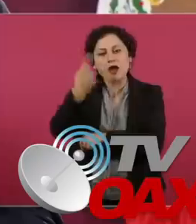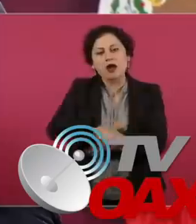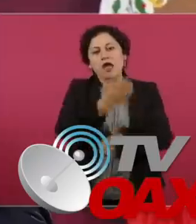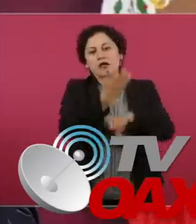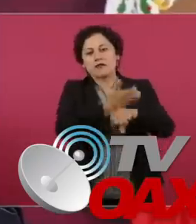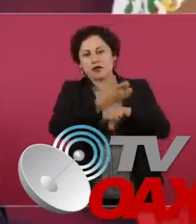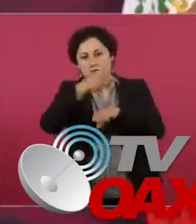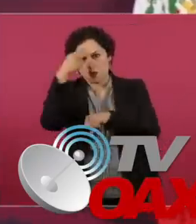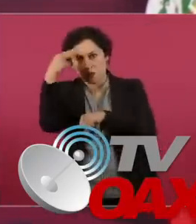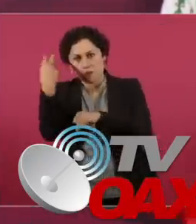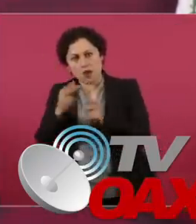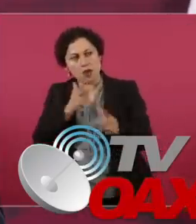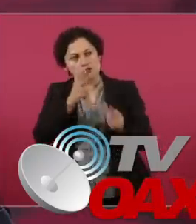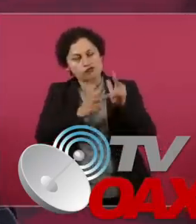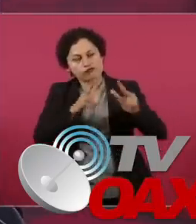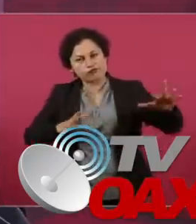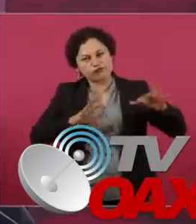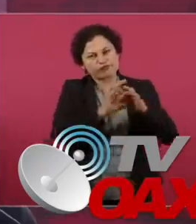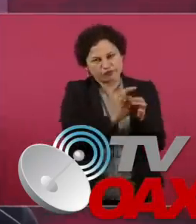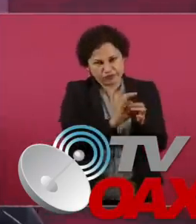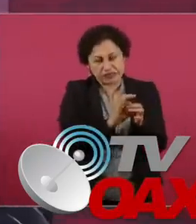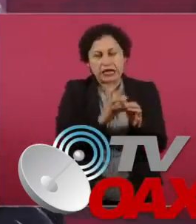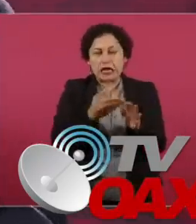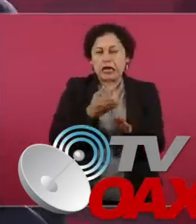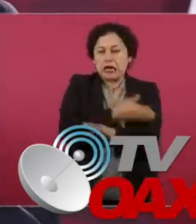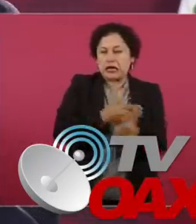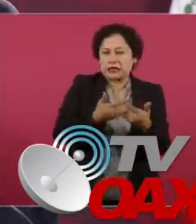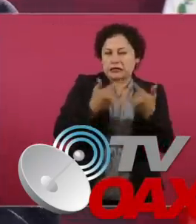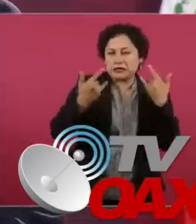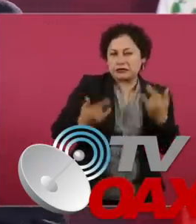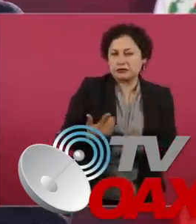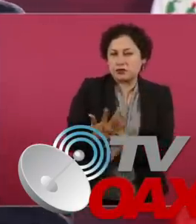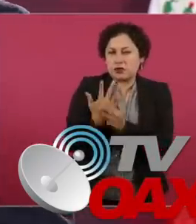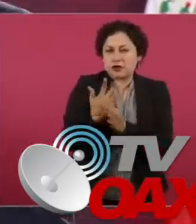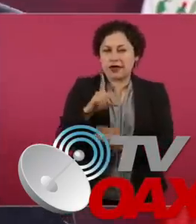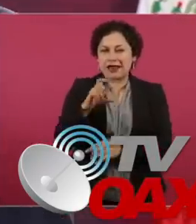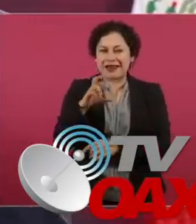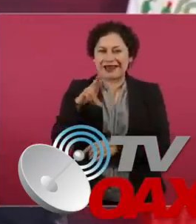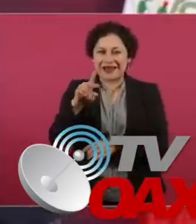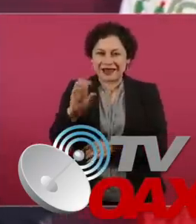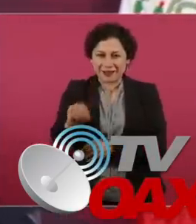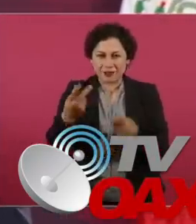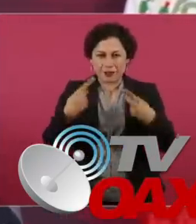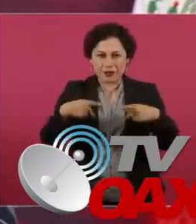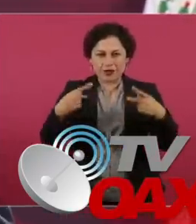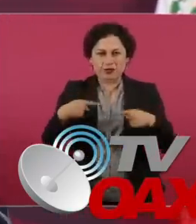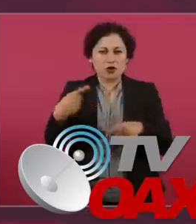se atribuye a Lerdo una frase según la cual entre un pueblo